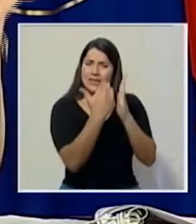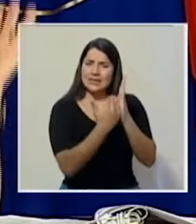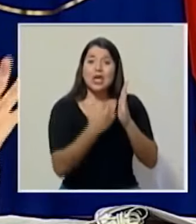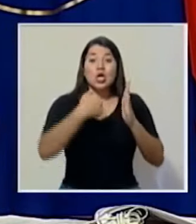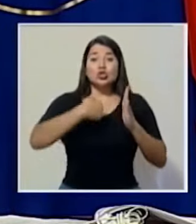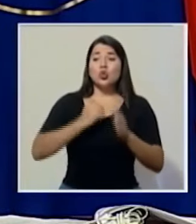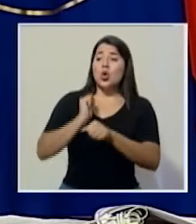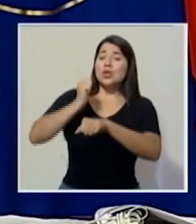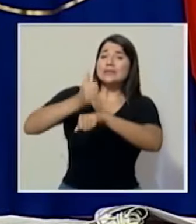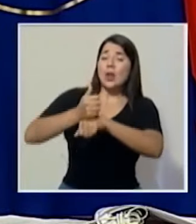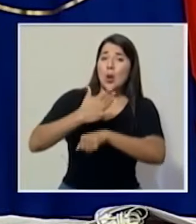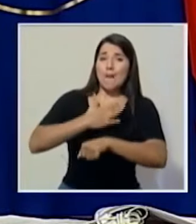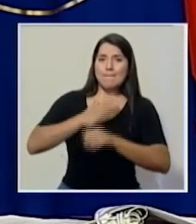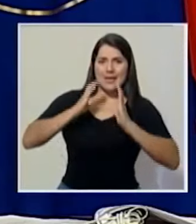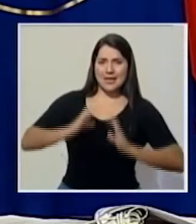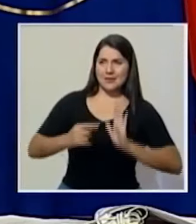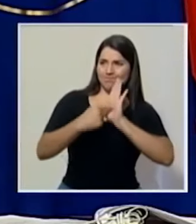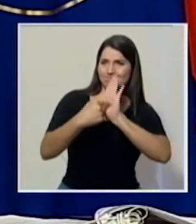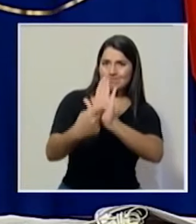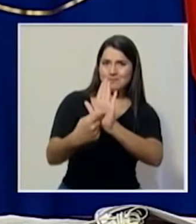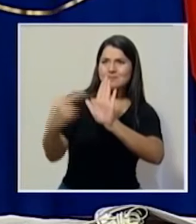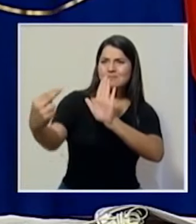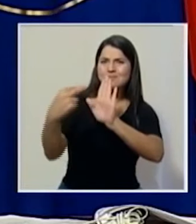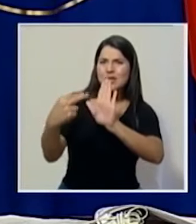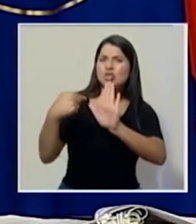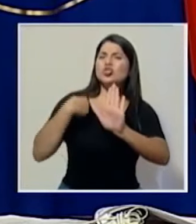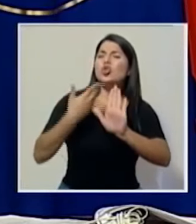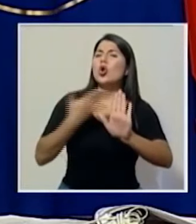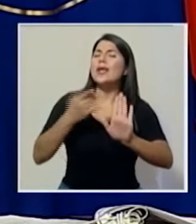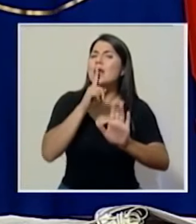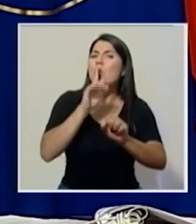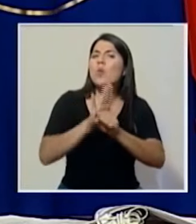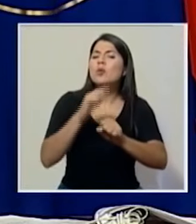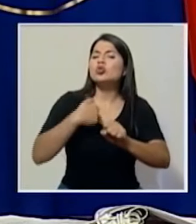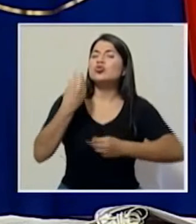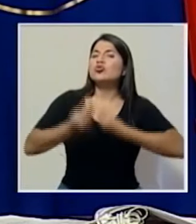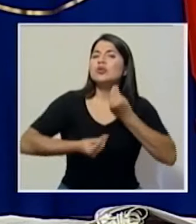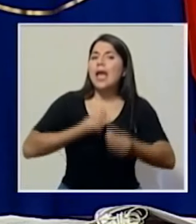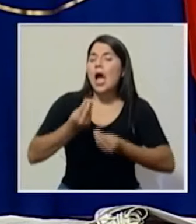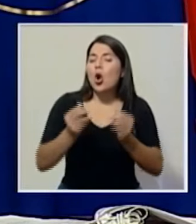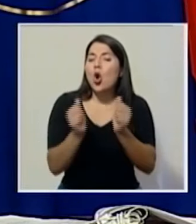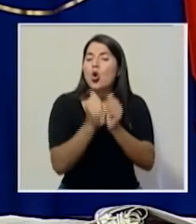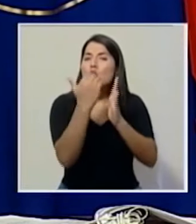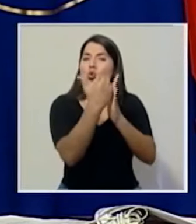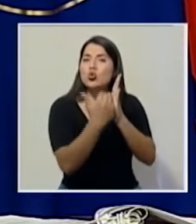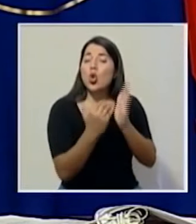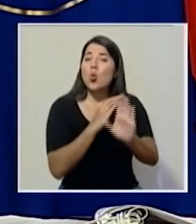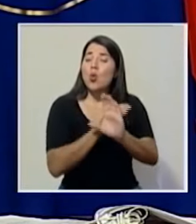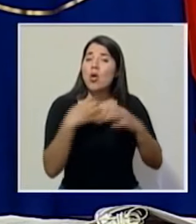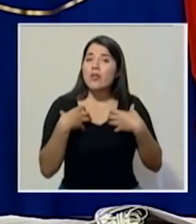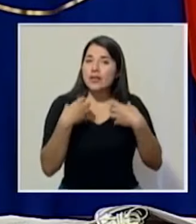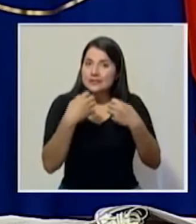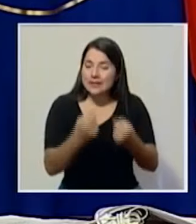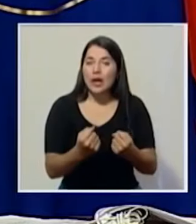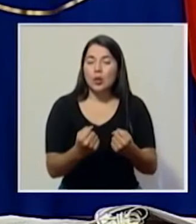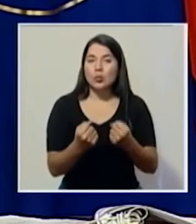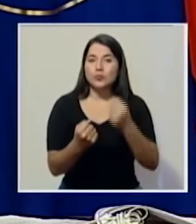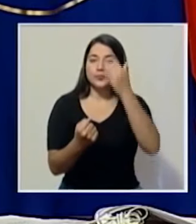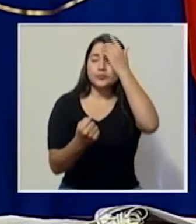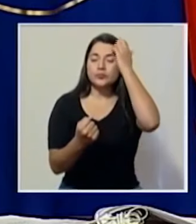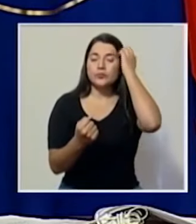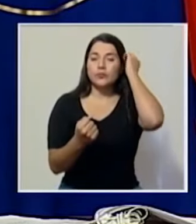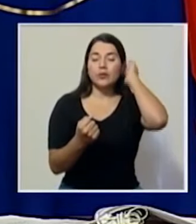pongo a mi cliente en una forma visible qué estoy cumpliendo yo con este protocolo sectorial en los sectores